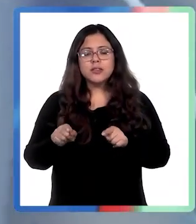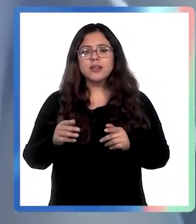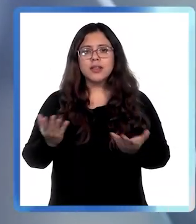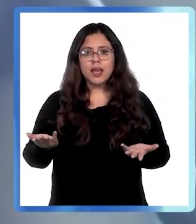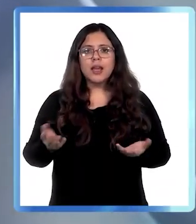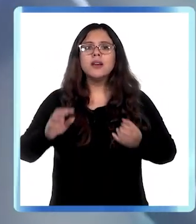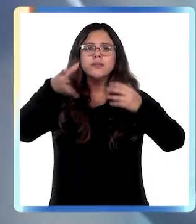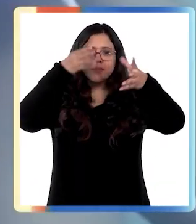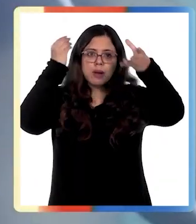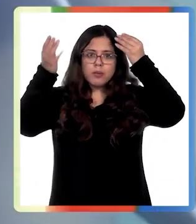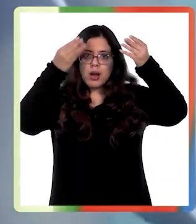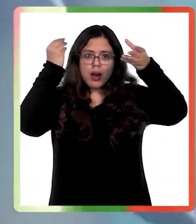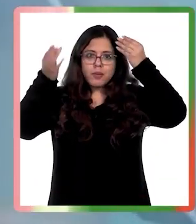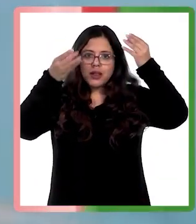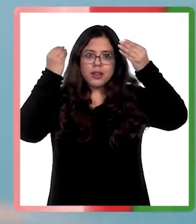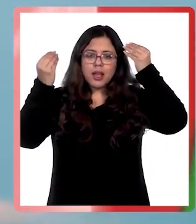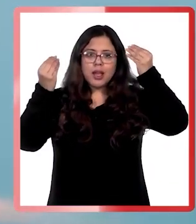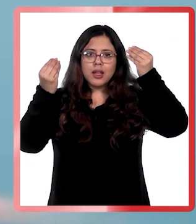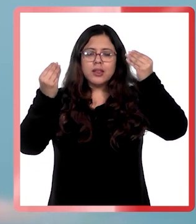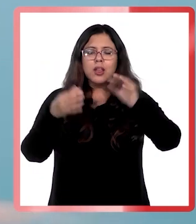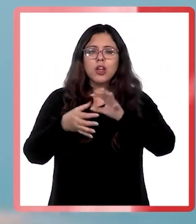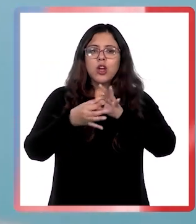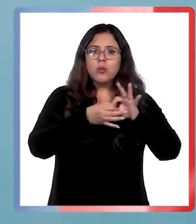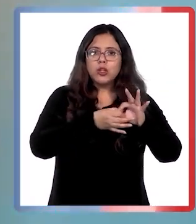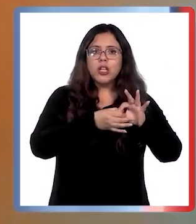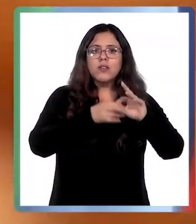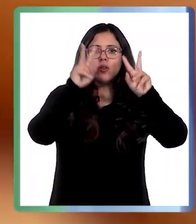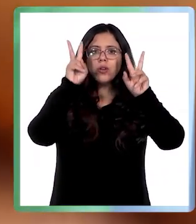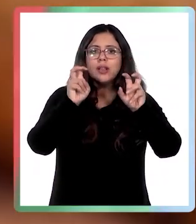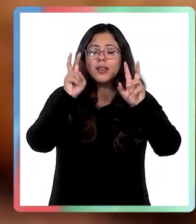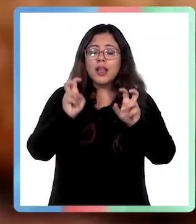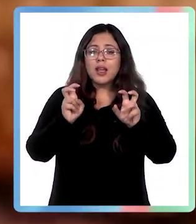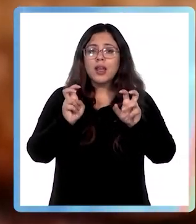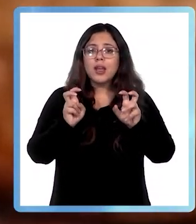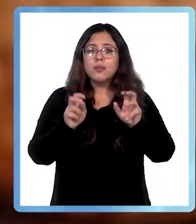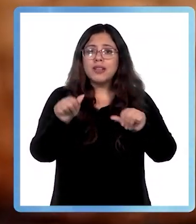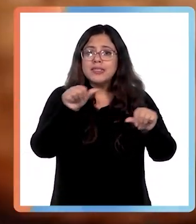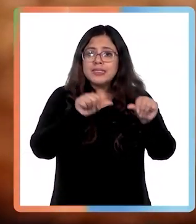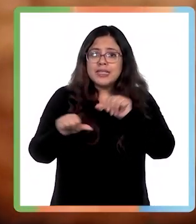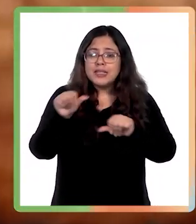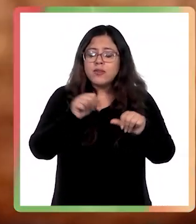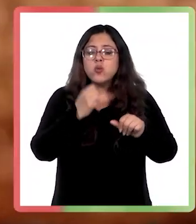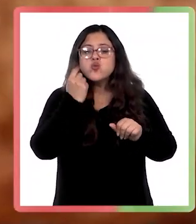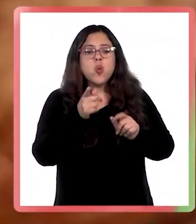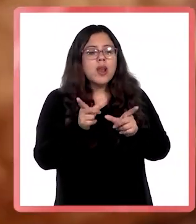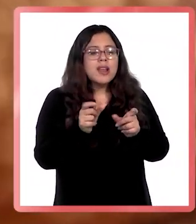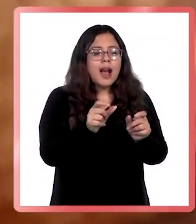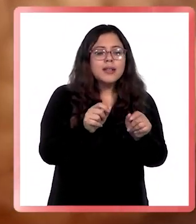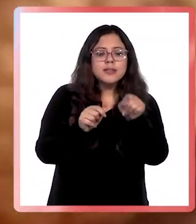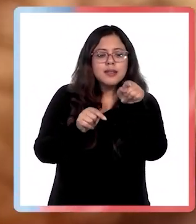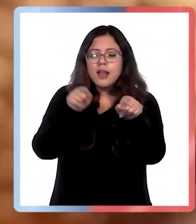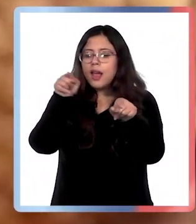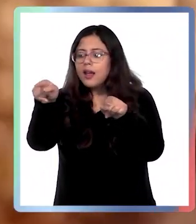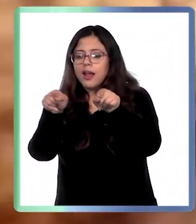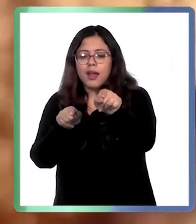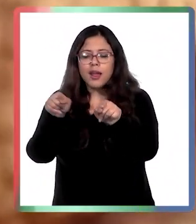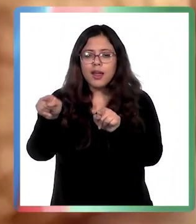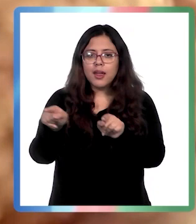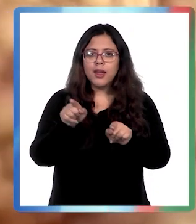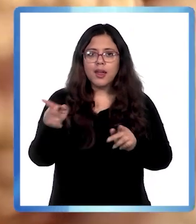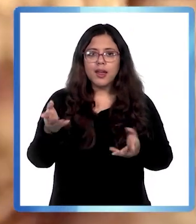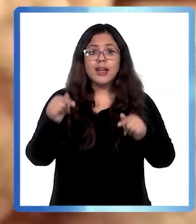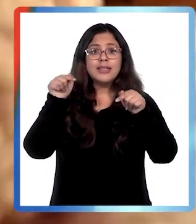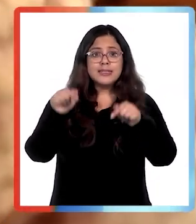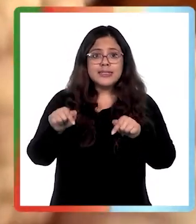aprendiendo cada día más con la evidencia de la literatura científica qué cáncer es cuál. Y ahí es donde se nos va a